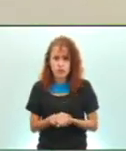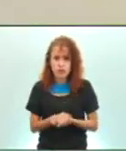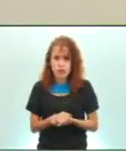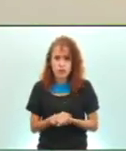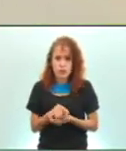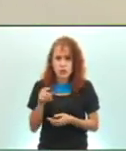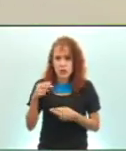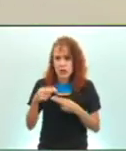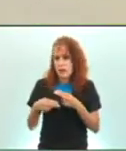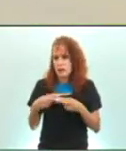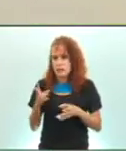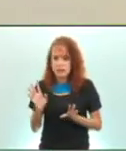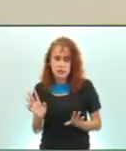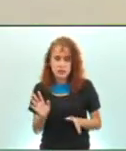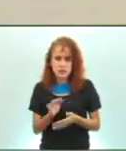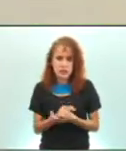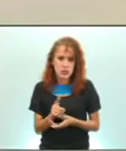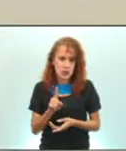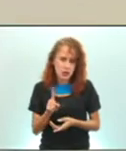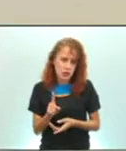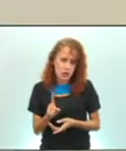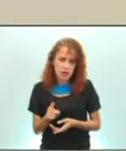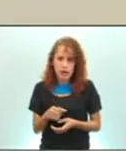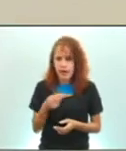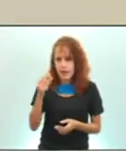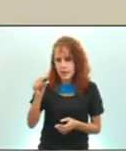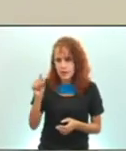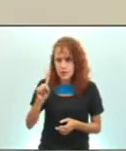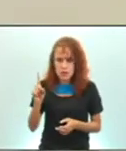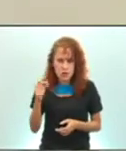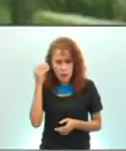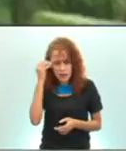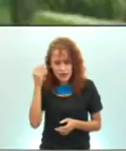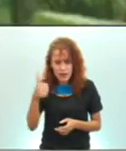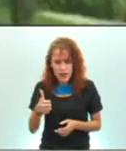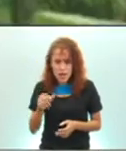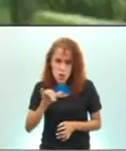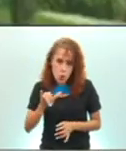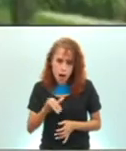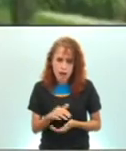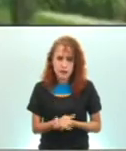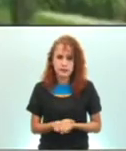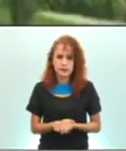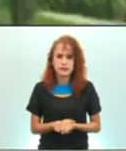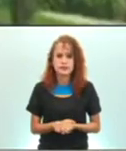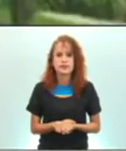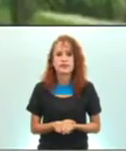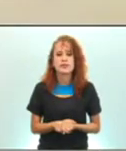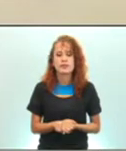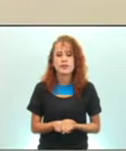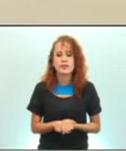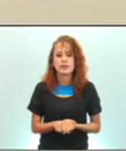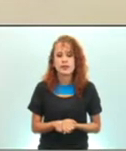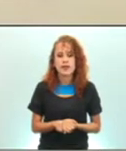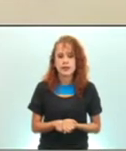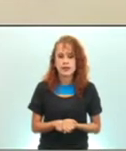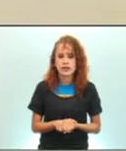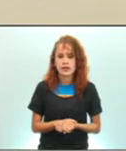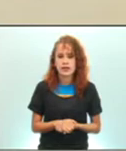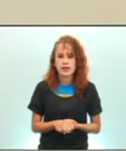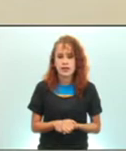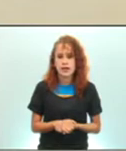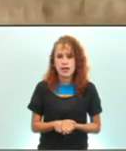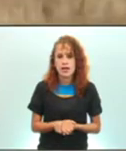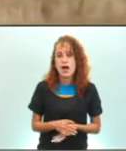se hicieron, no prevalecían los criterios ambientales de hoy. Por ello, en los últimos años ha habido que demoler una buena parte de